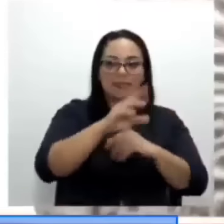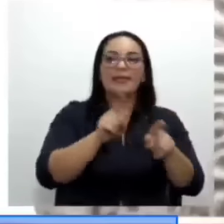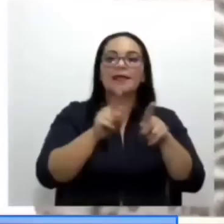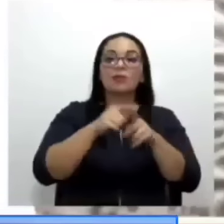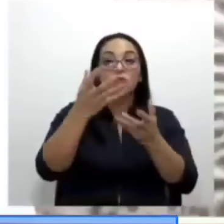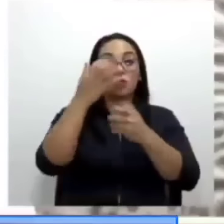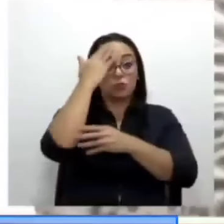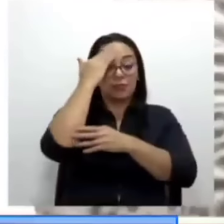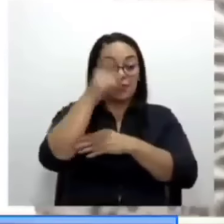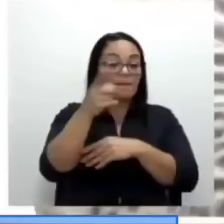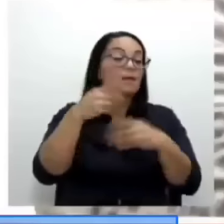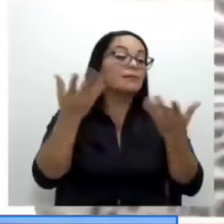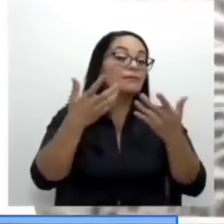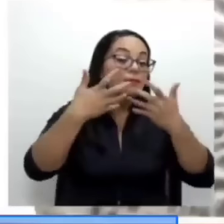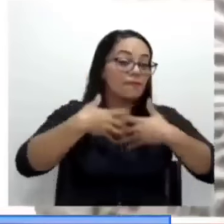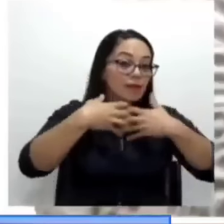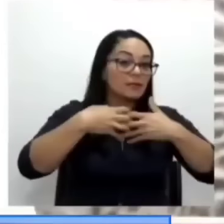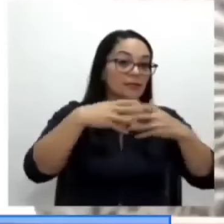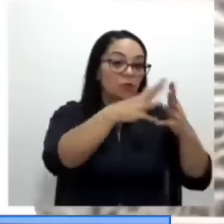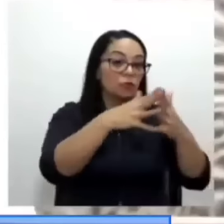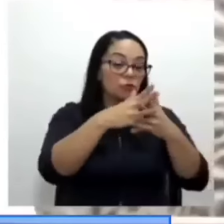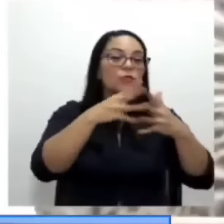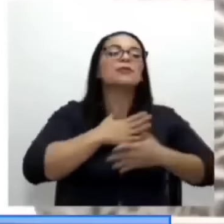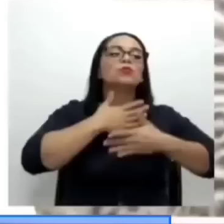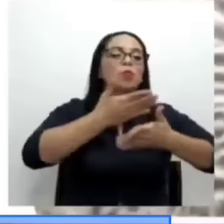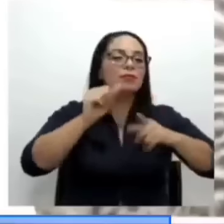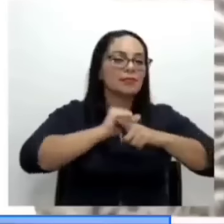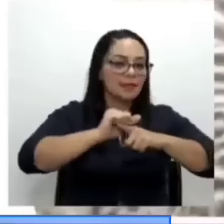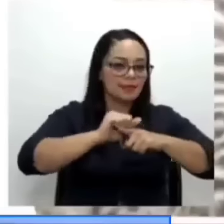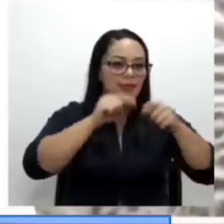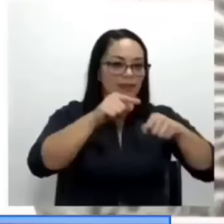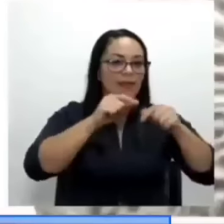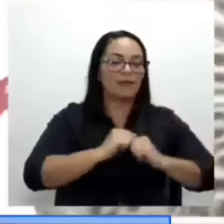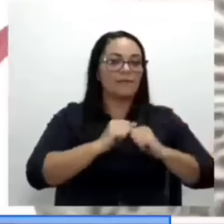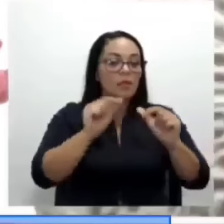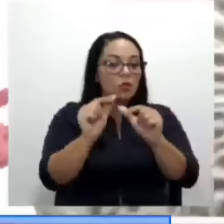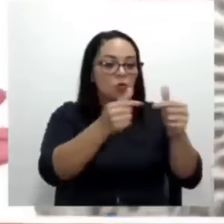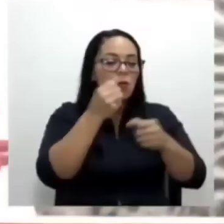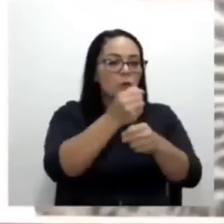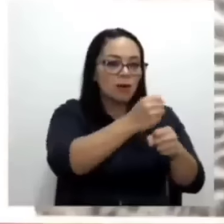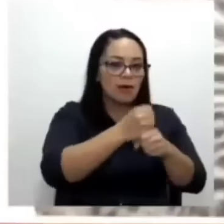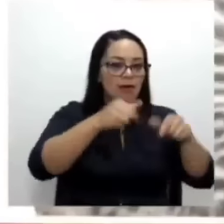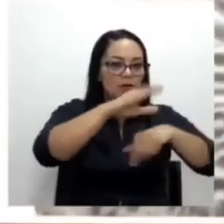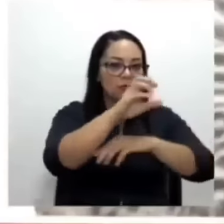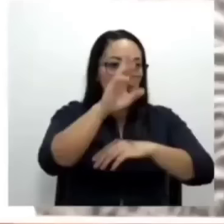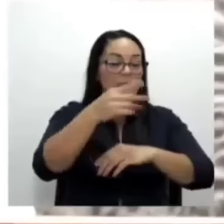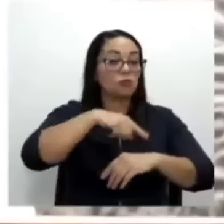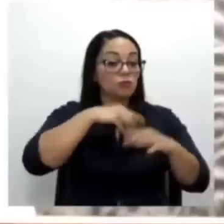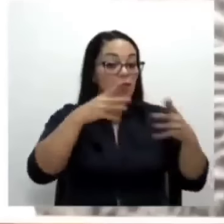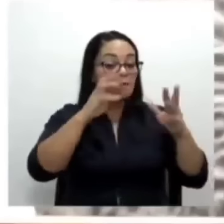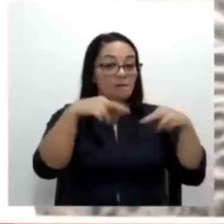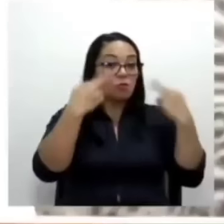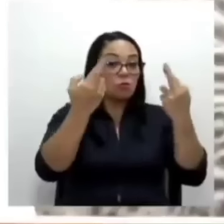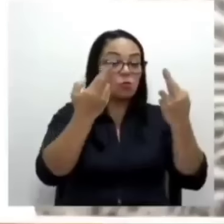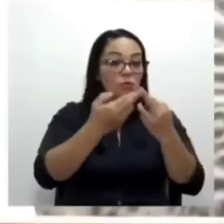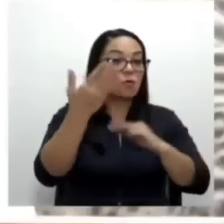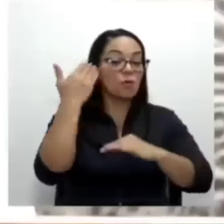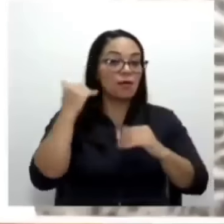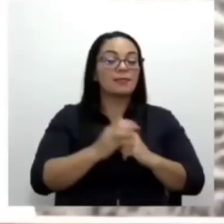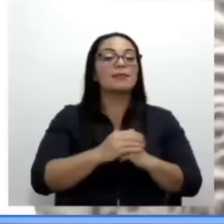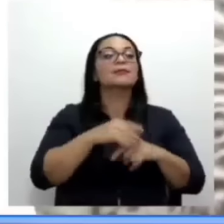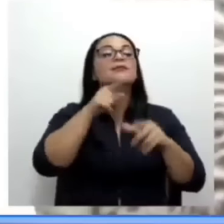las compañías norteamericanas están dispuestas a ayudar a entrenar a la fuerza laboral de Costa Rica. Tuvimos una reunión temprano y durante